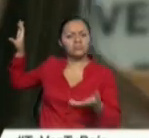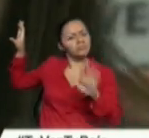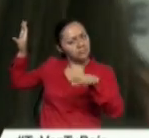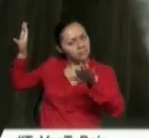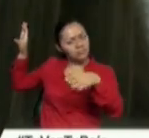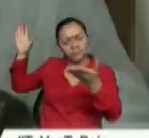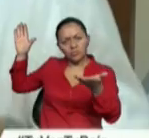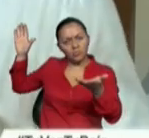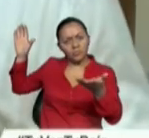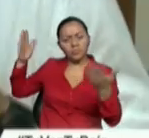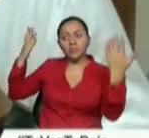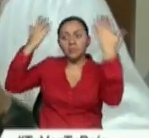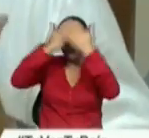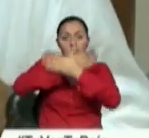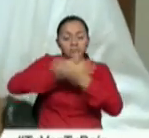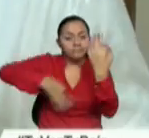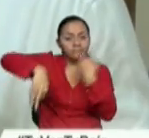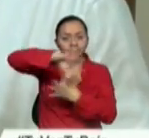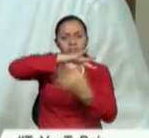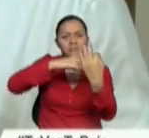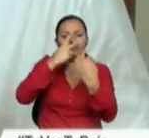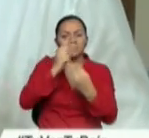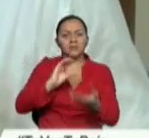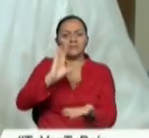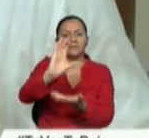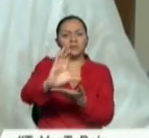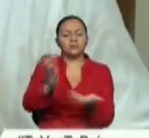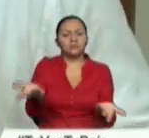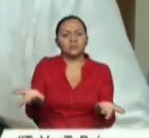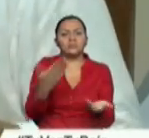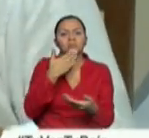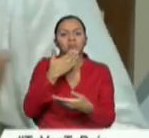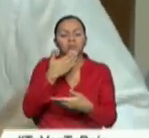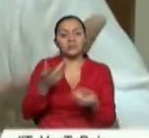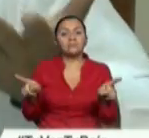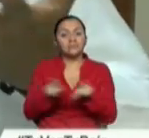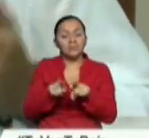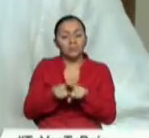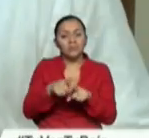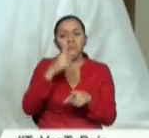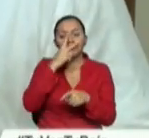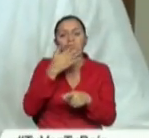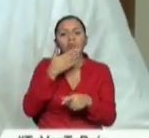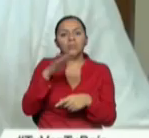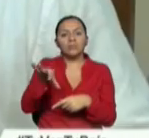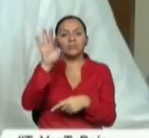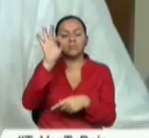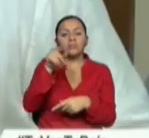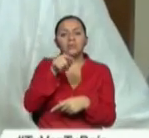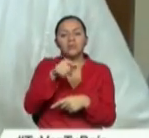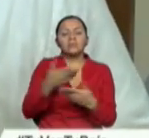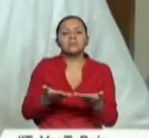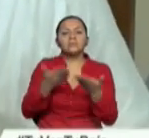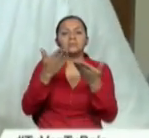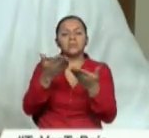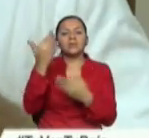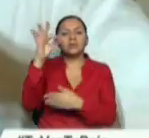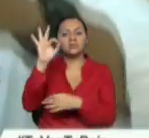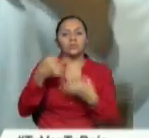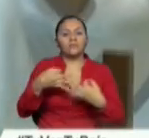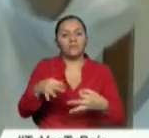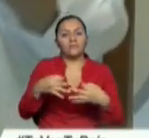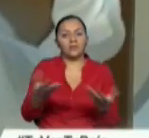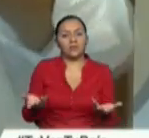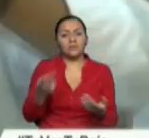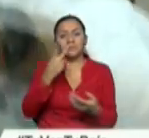no no tengamos Esas cuentas esas inversiones esos capitales en paraísos Fiscales eso es lo que se le va a preguntar al pueblo ecuatoriano el 19 de febrero